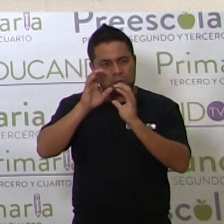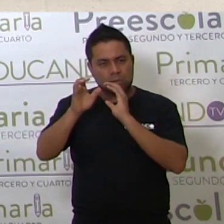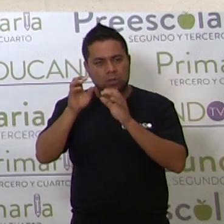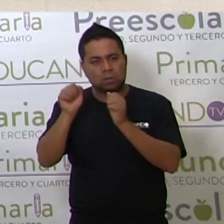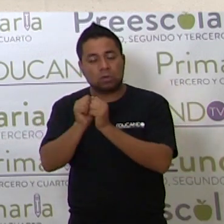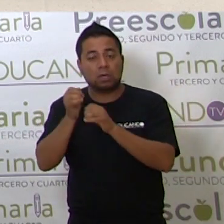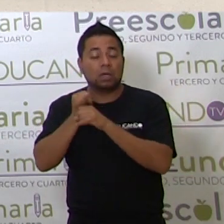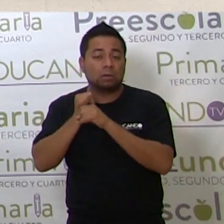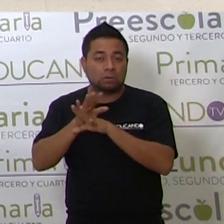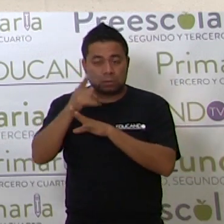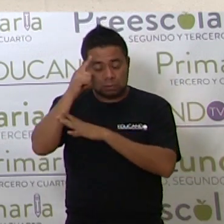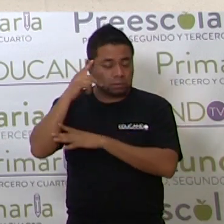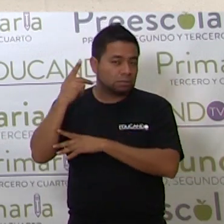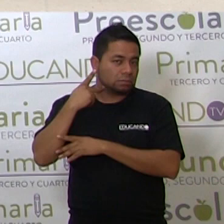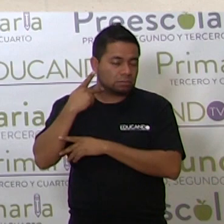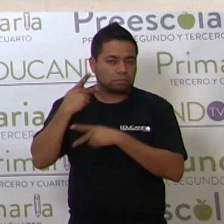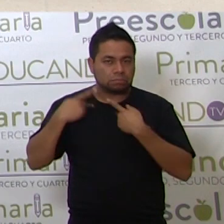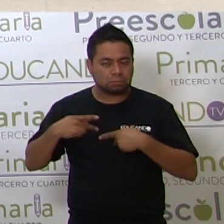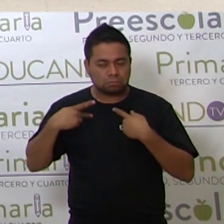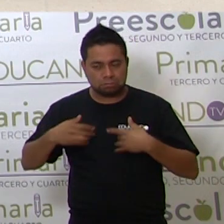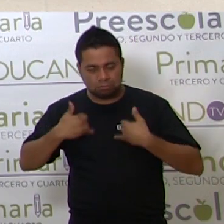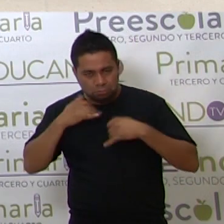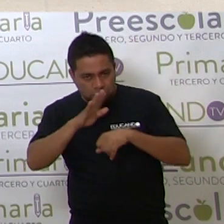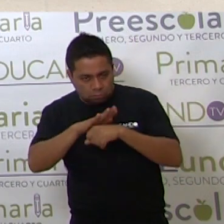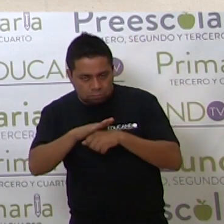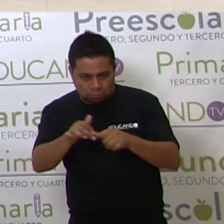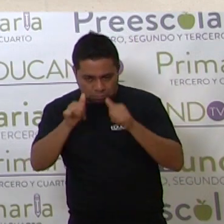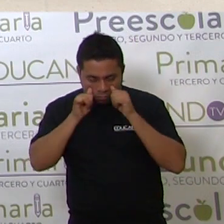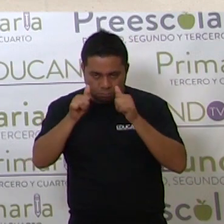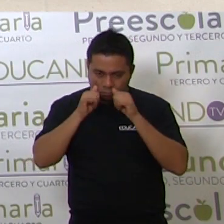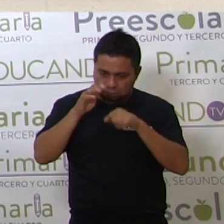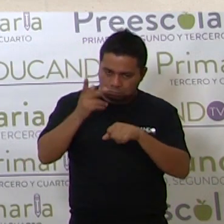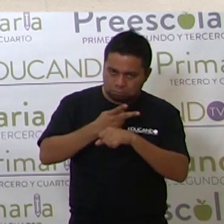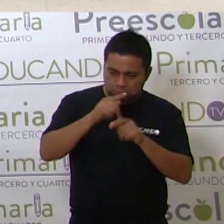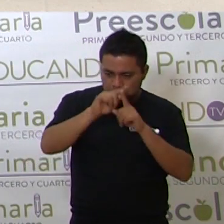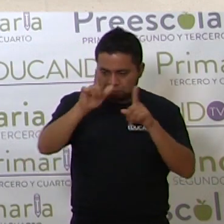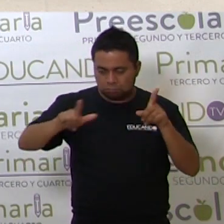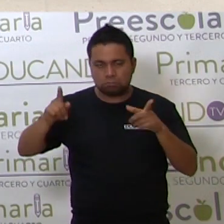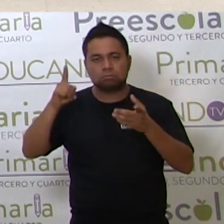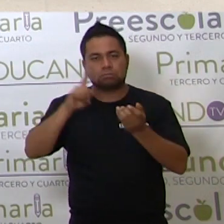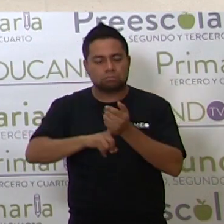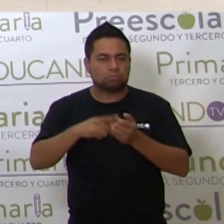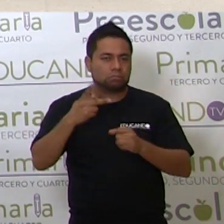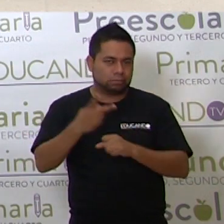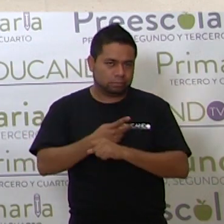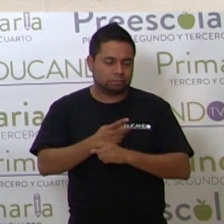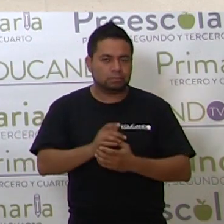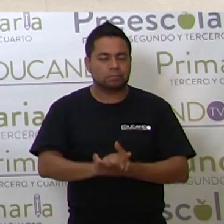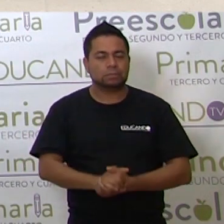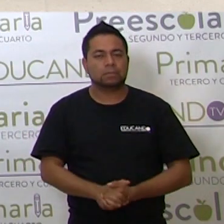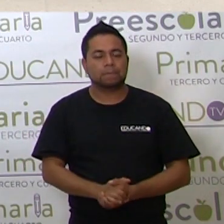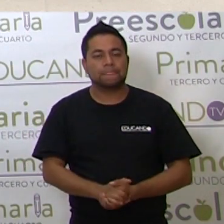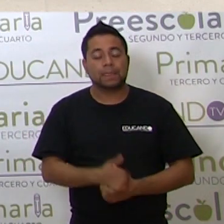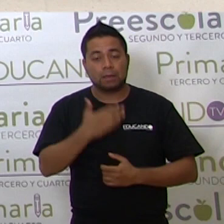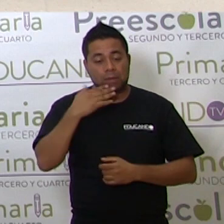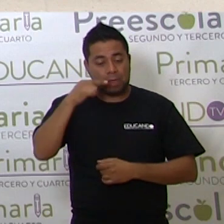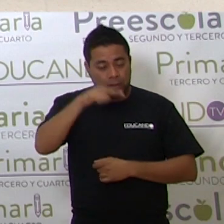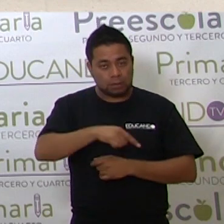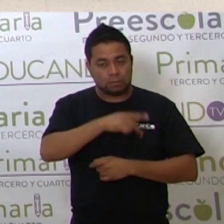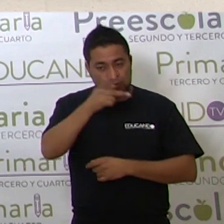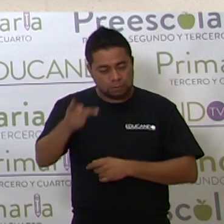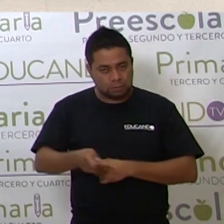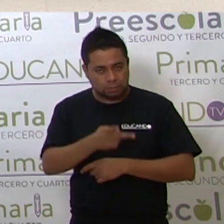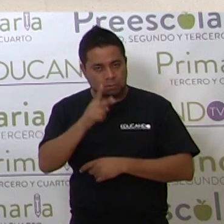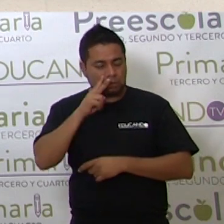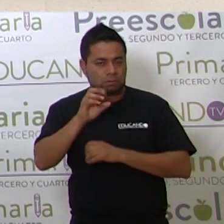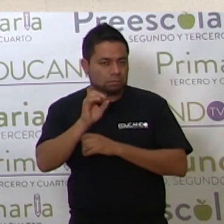información para mantener a los jóvenes al tanto de lo que ocurre en el país aquí los programas que ves